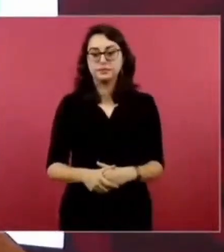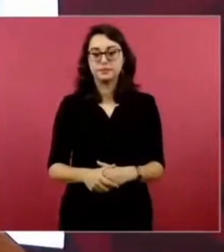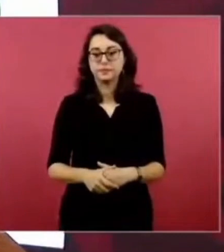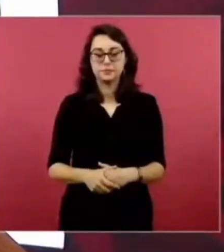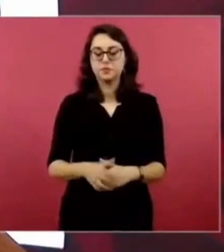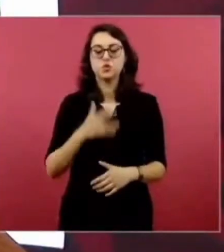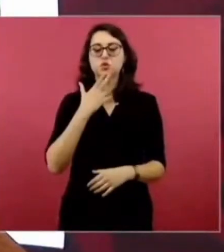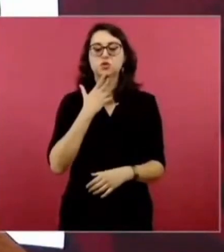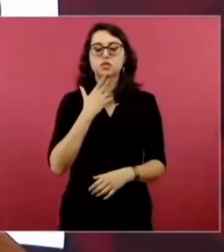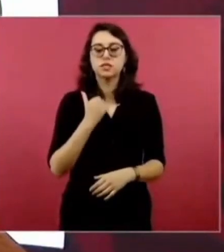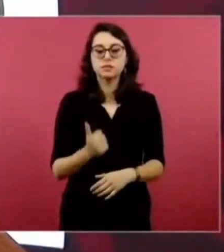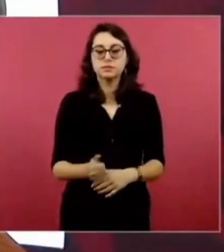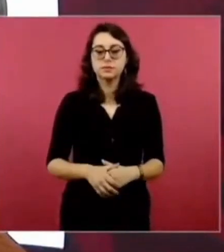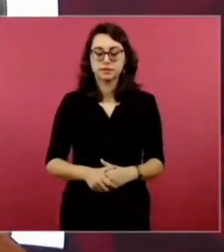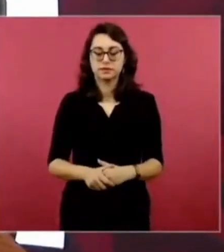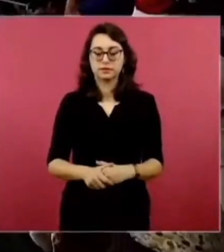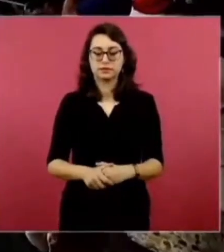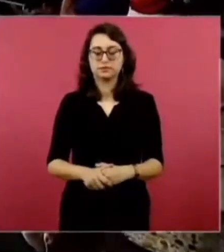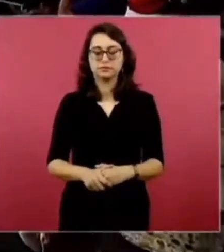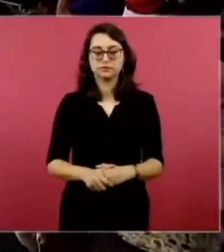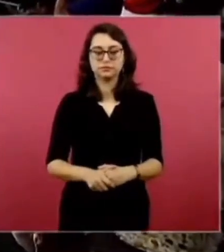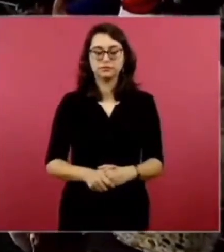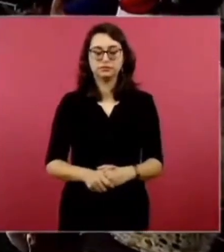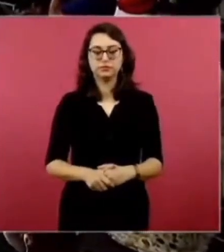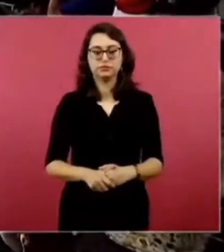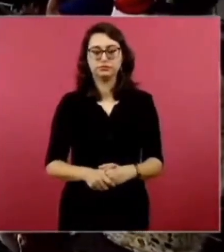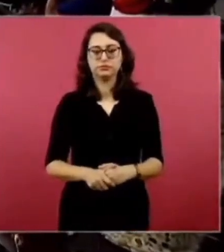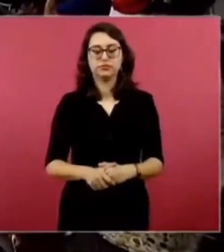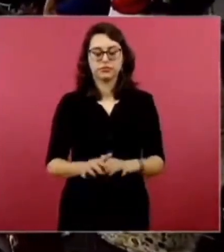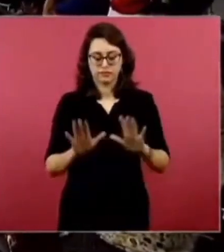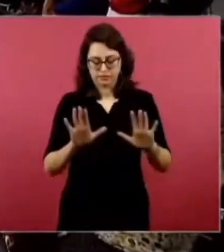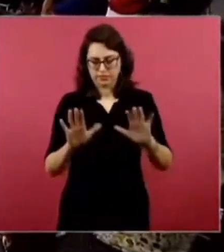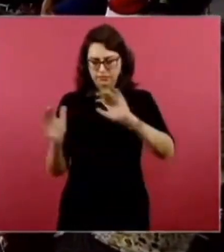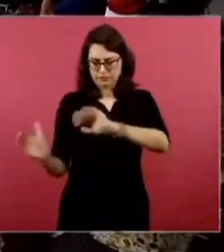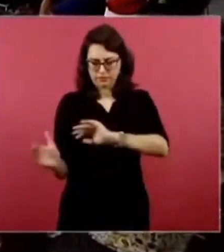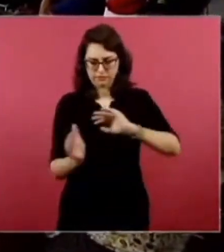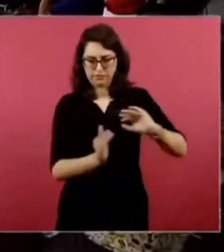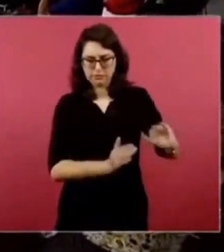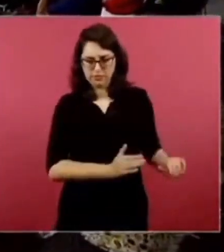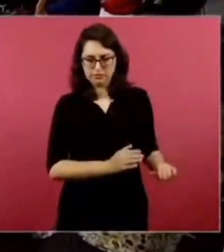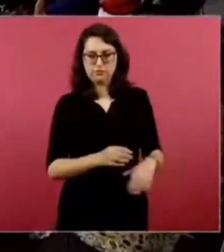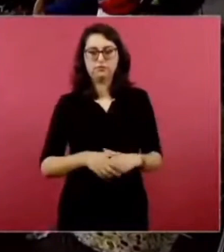no funciona. Me dio mucho gusto, hago un paréntesis,